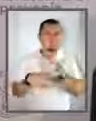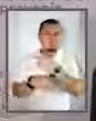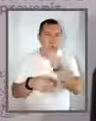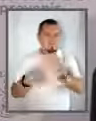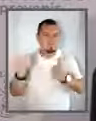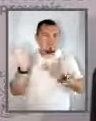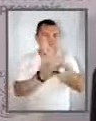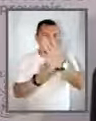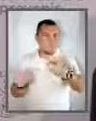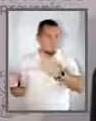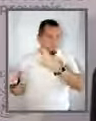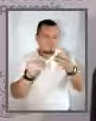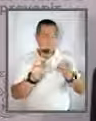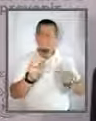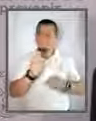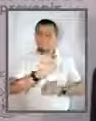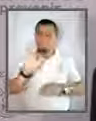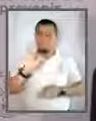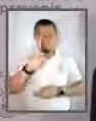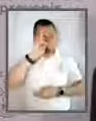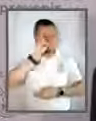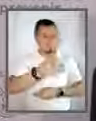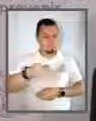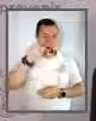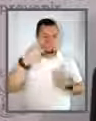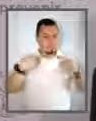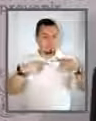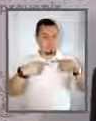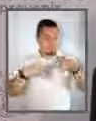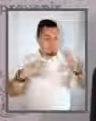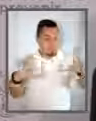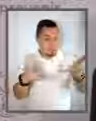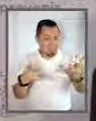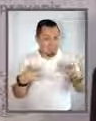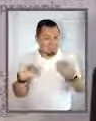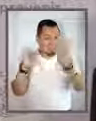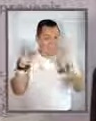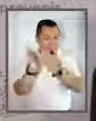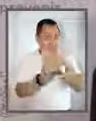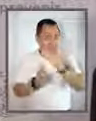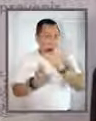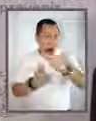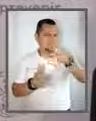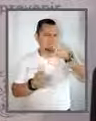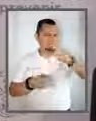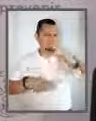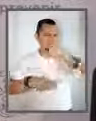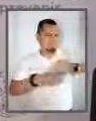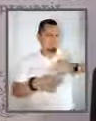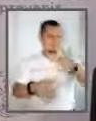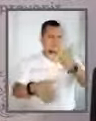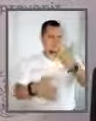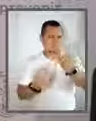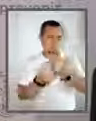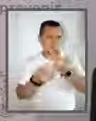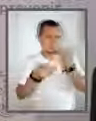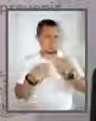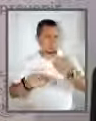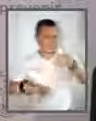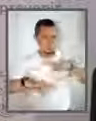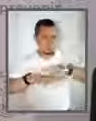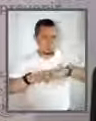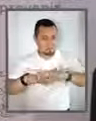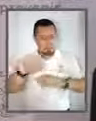trabajando intensamente en este proceso para inhibir y sancionar este tipo de conductas,